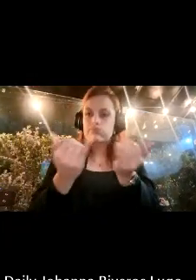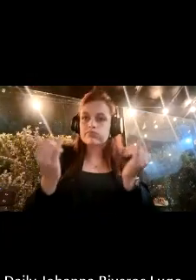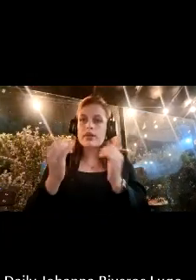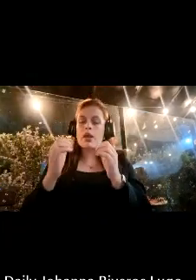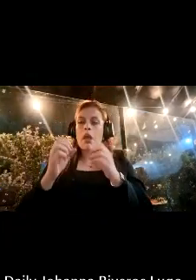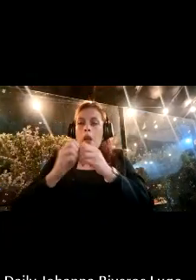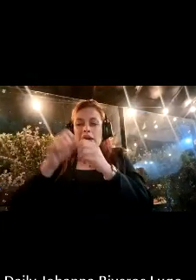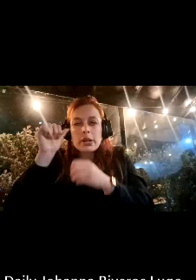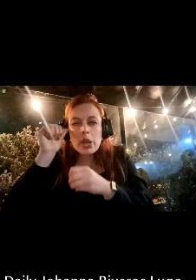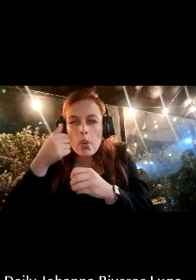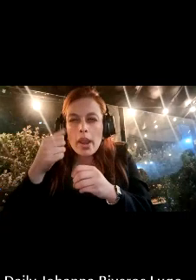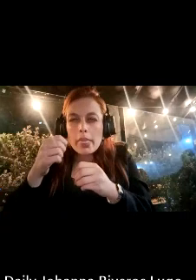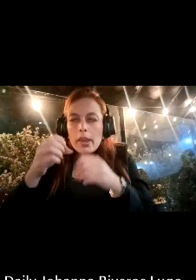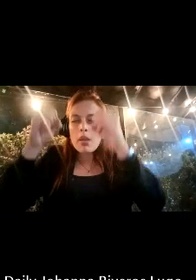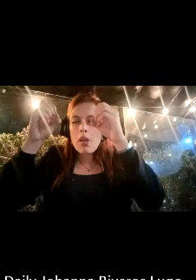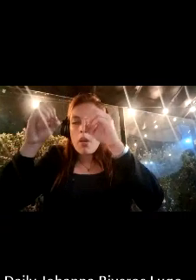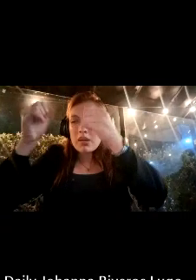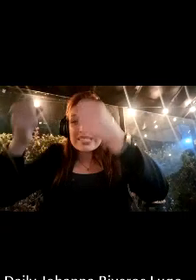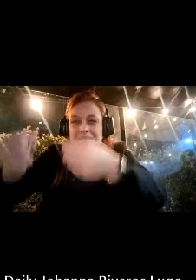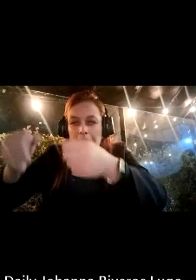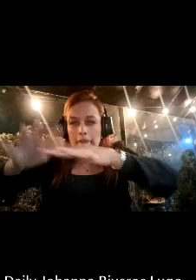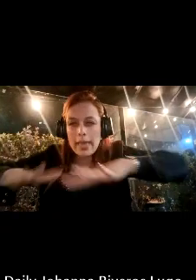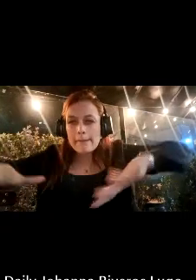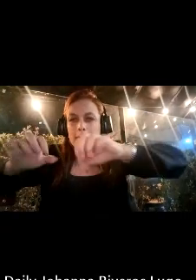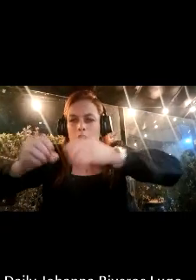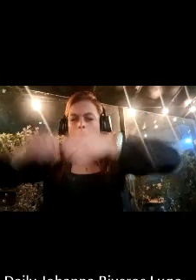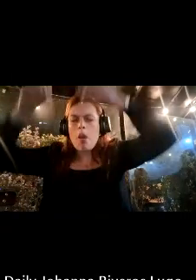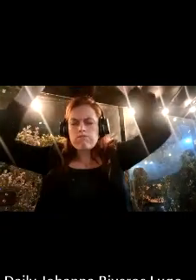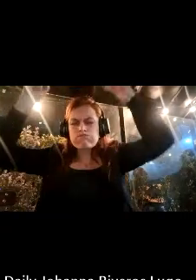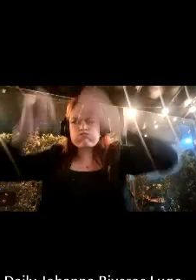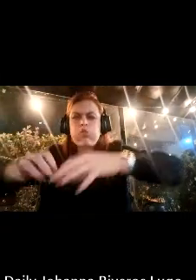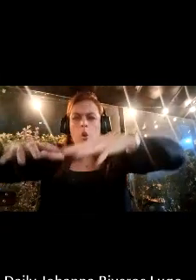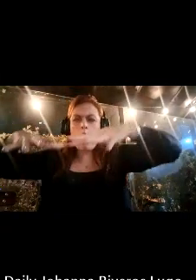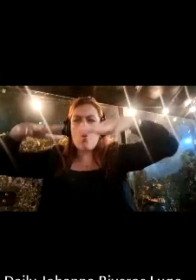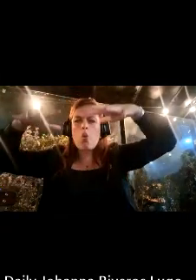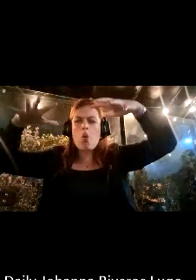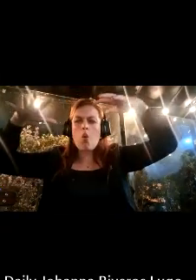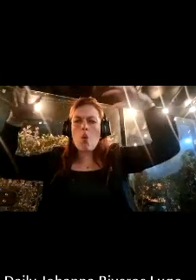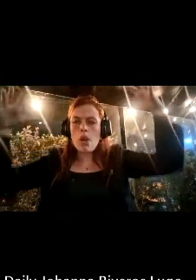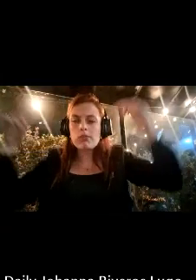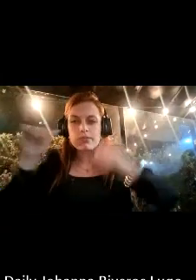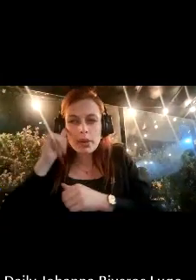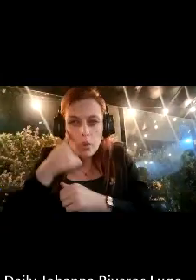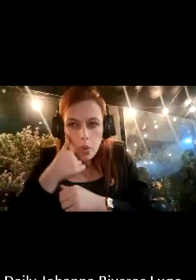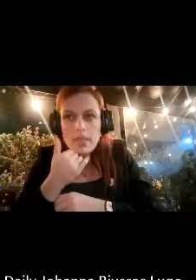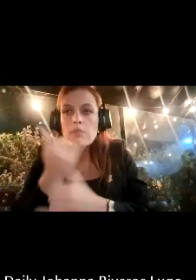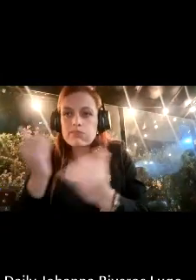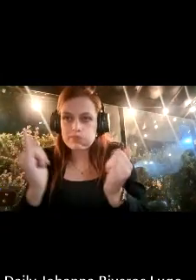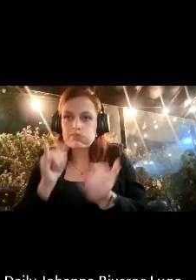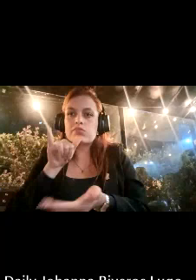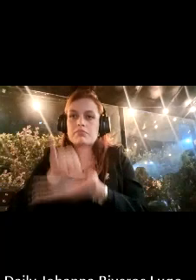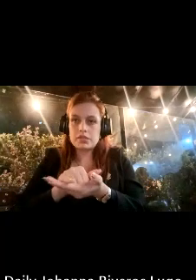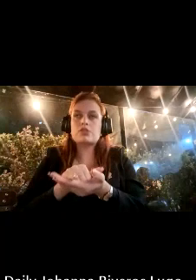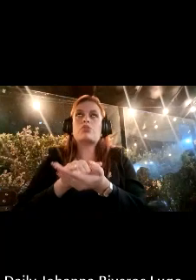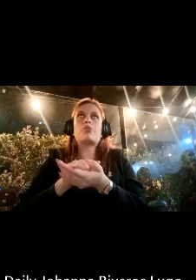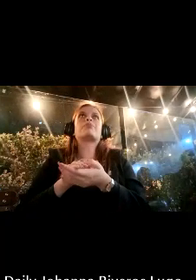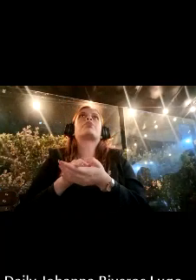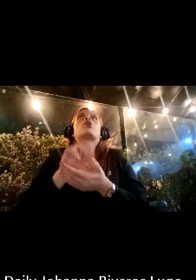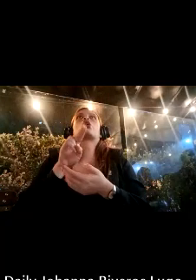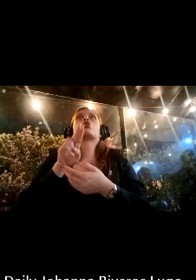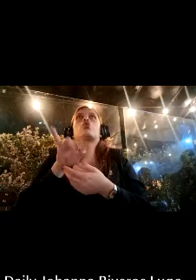que son las plantas ah, nucleares. Y pues que a partir de